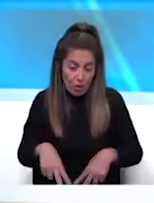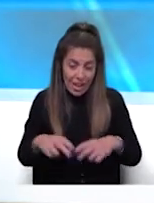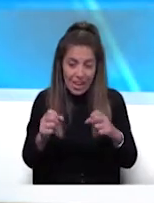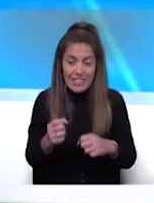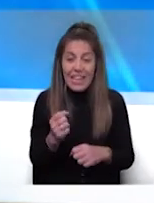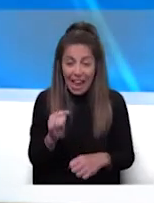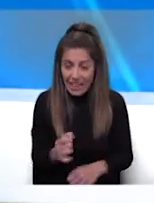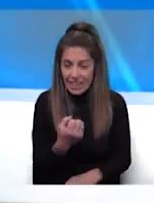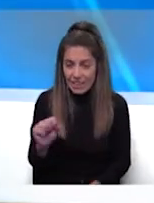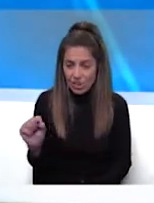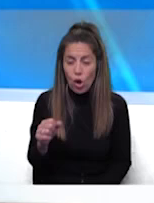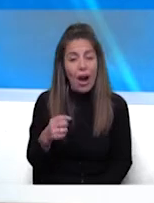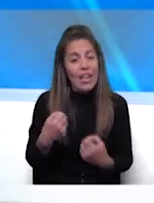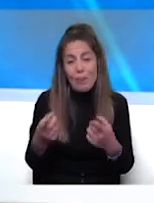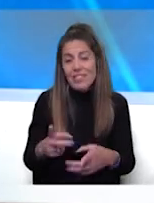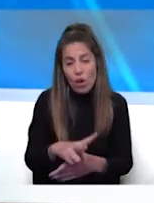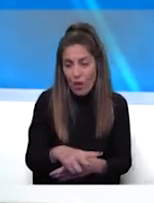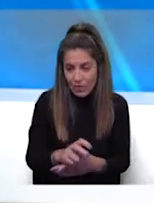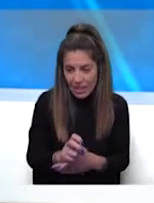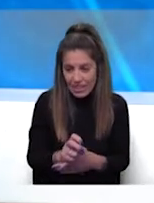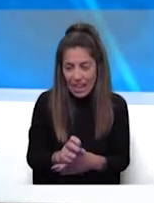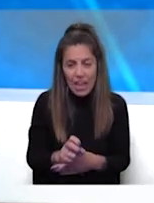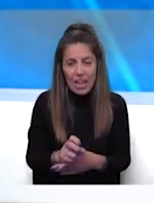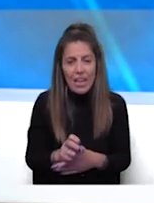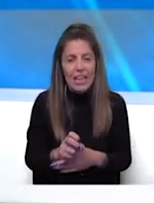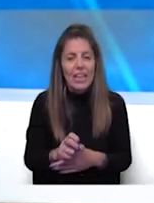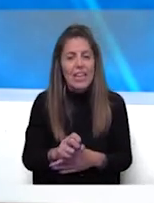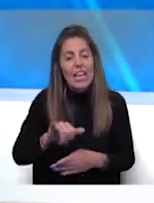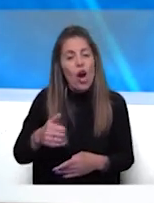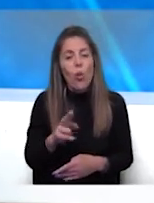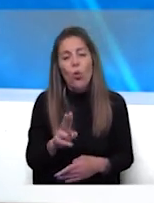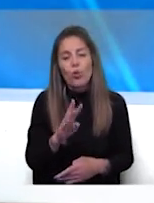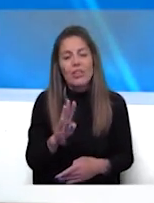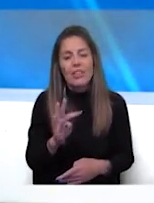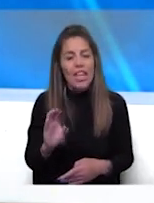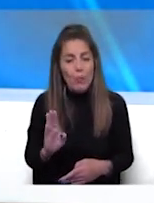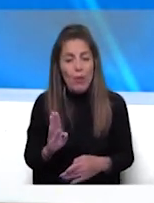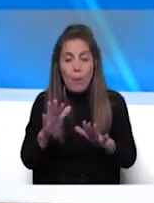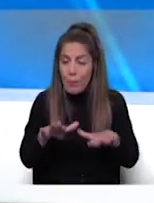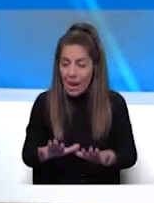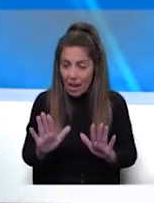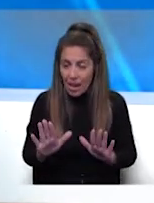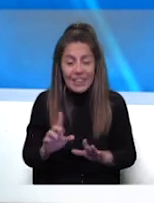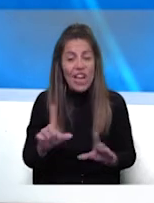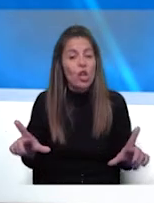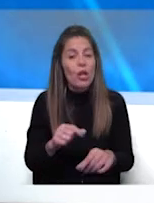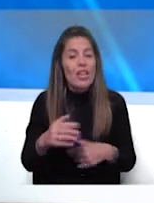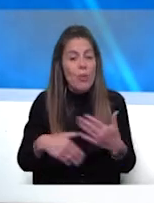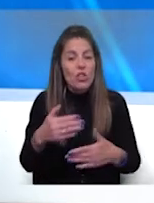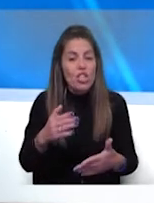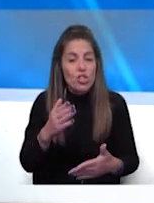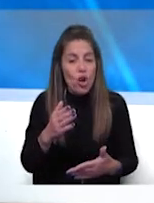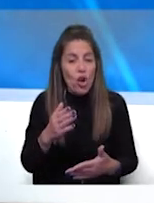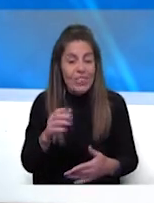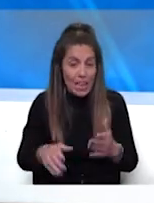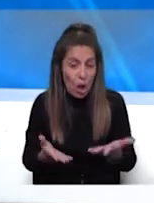es que hay delito, hay que pasarlo a la fiscalía y la JUTEP para su actuación. hasta que no termine el proceso penal, la JUTEP se